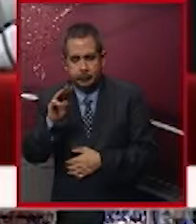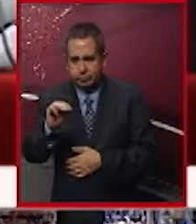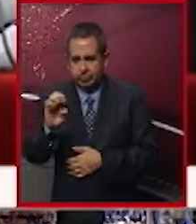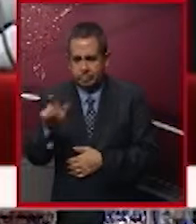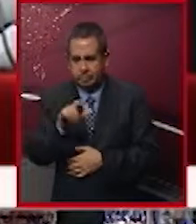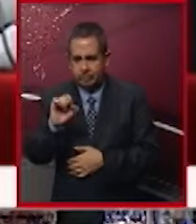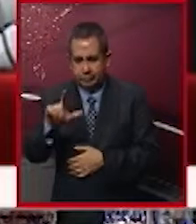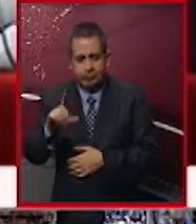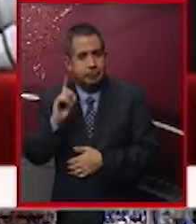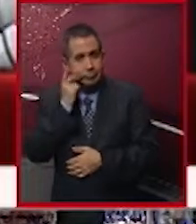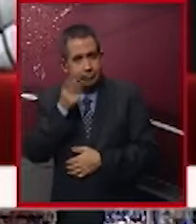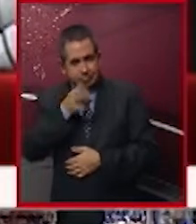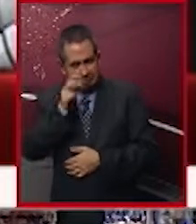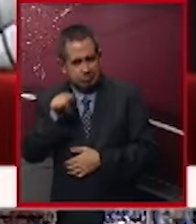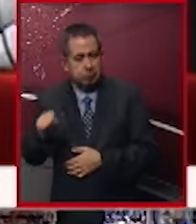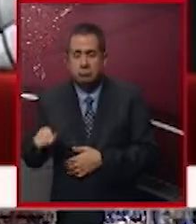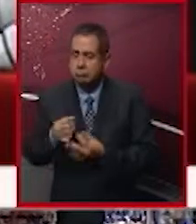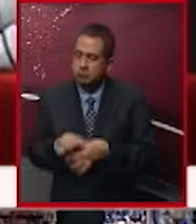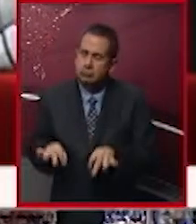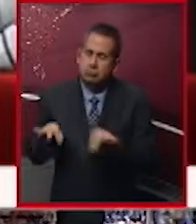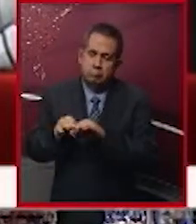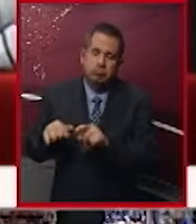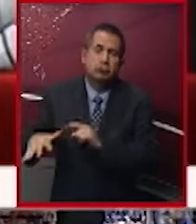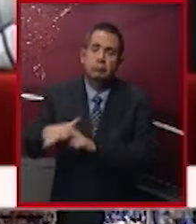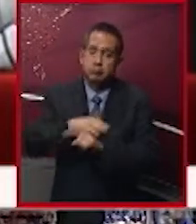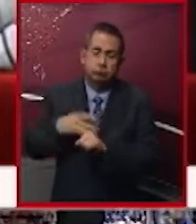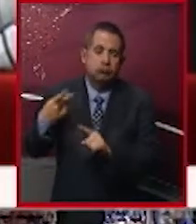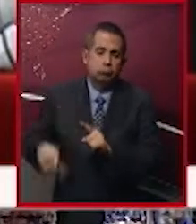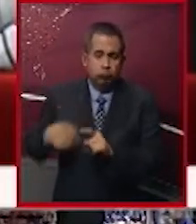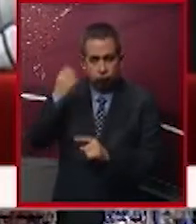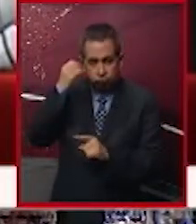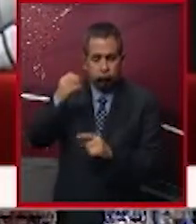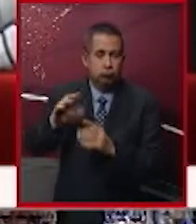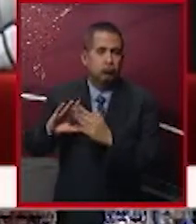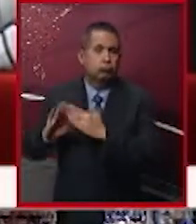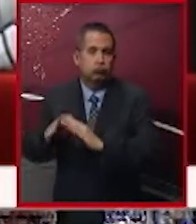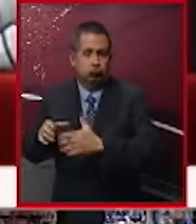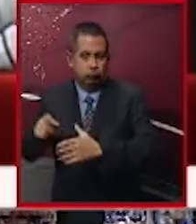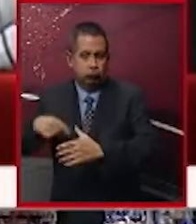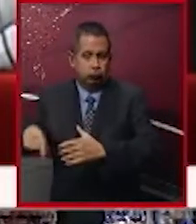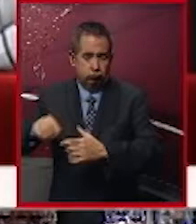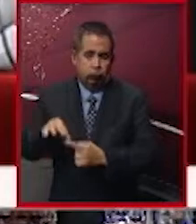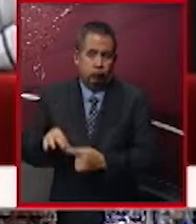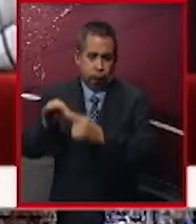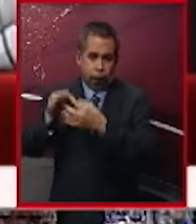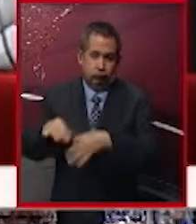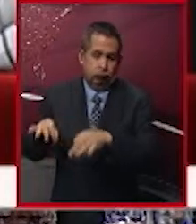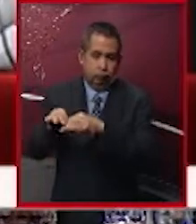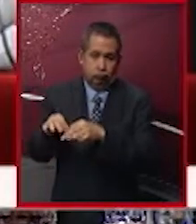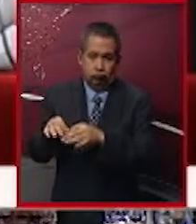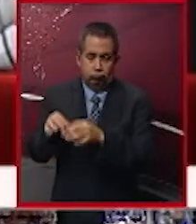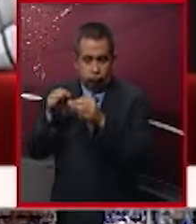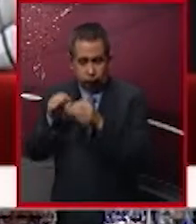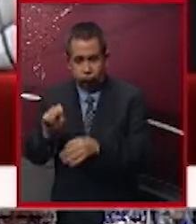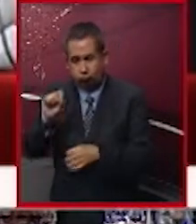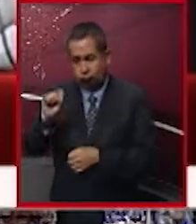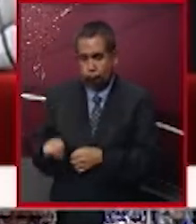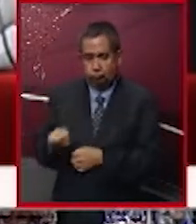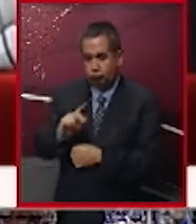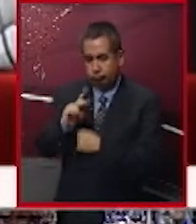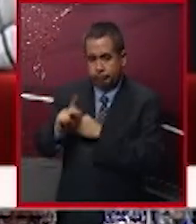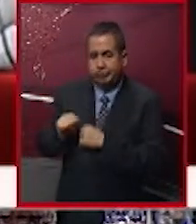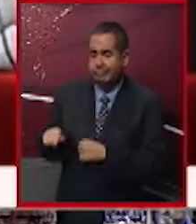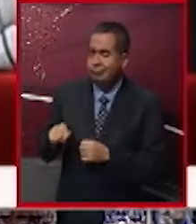vital importancia en la economía social de muchísimas comunidades mexicanas, especialmente en la región sur del